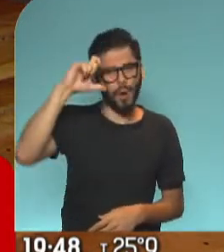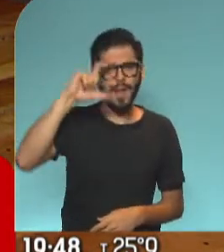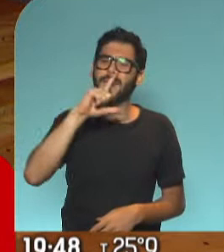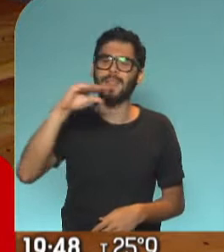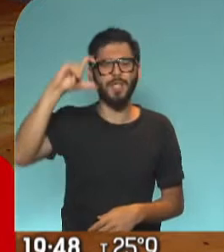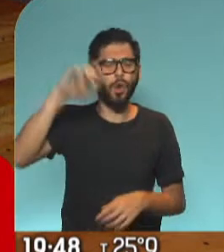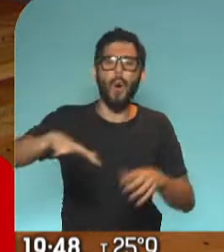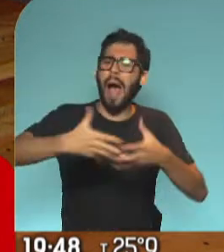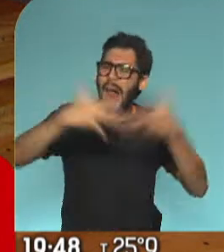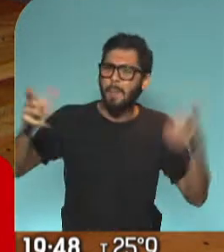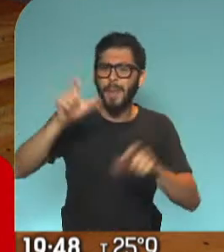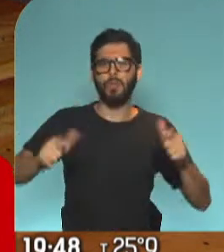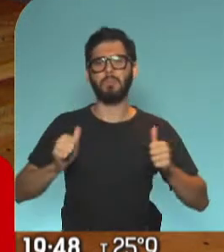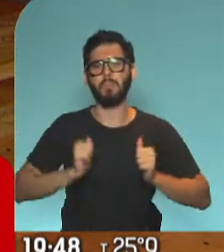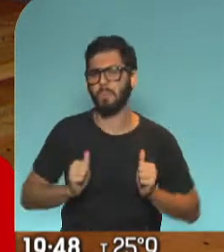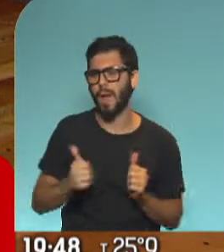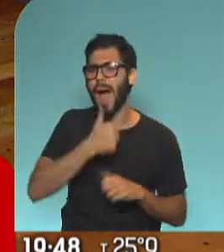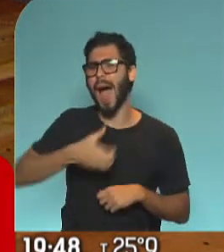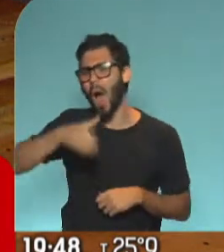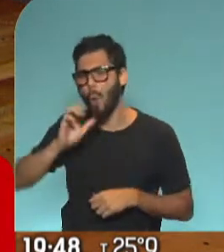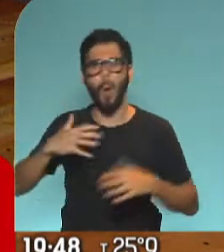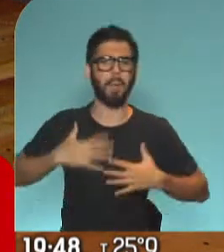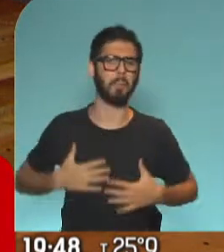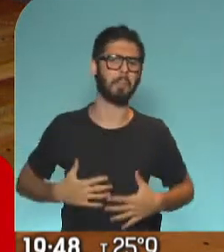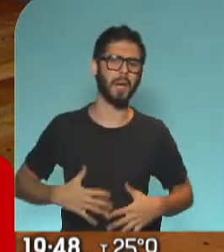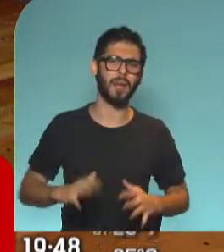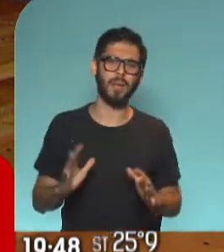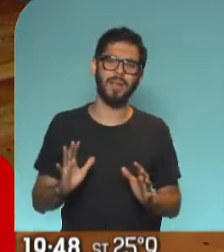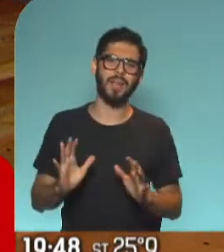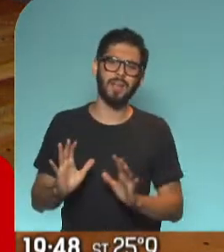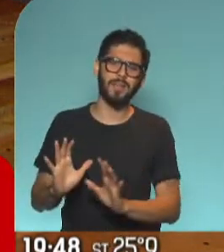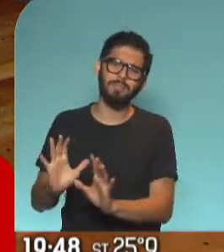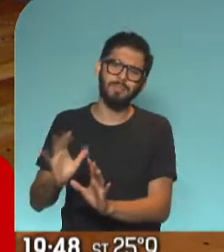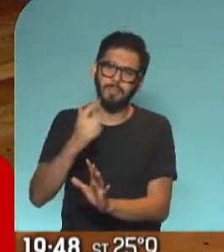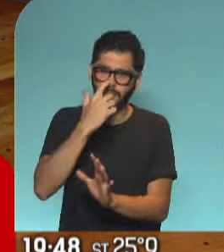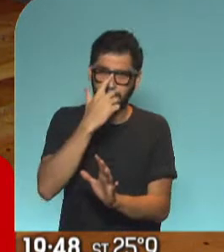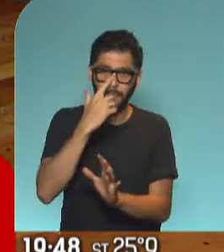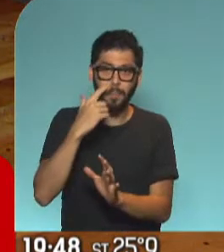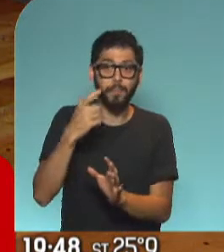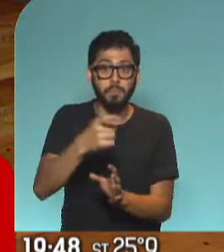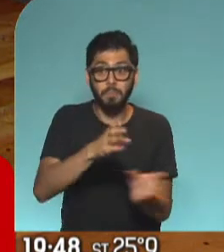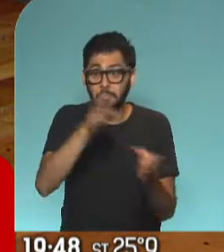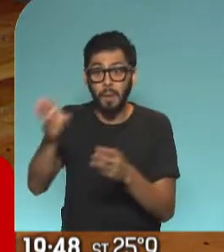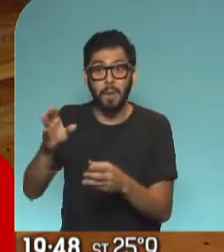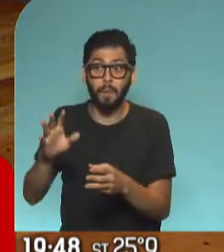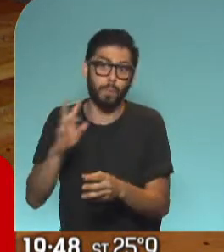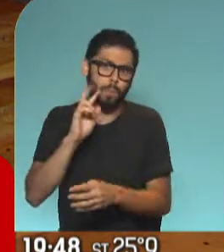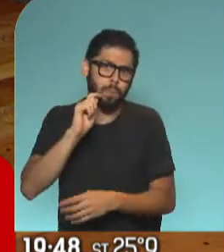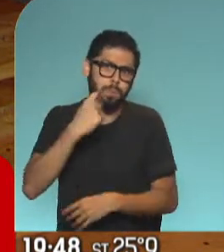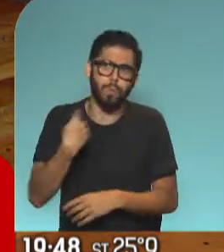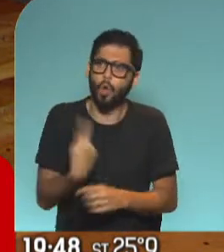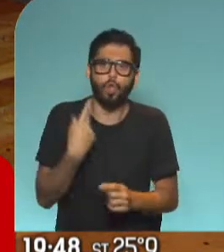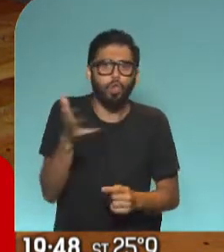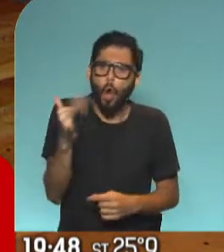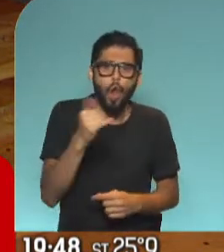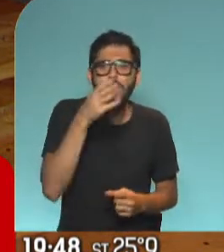confortable, cuidada, hasta con una botellita de agua. Hay que ir a verlo porque es emoción. Nosotros recorremos varios todos